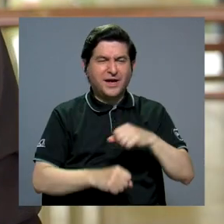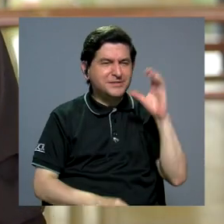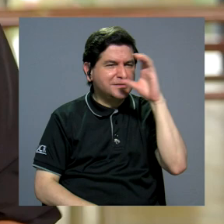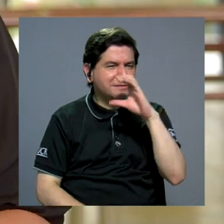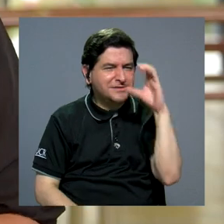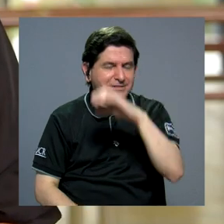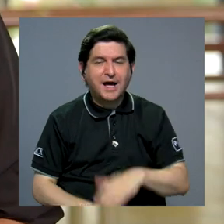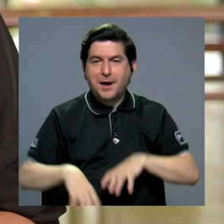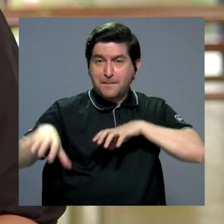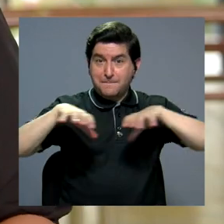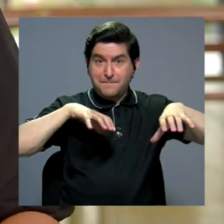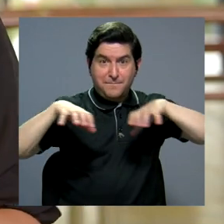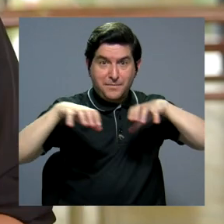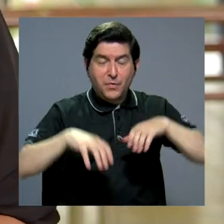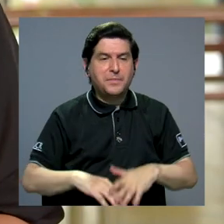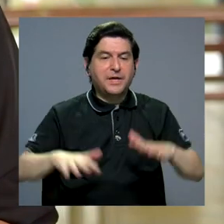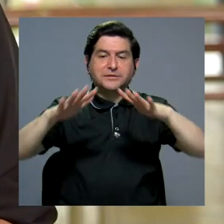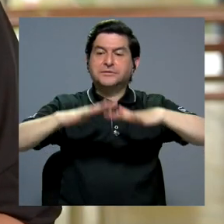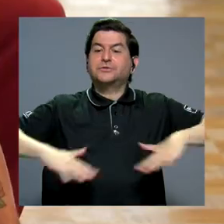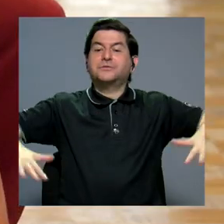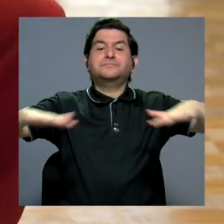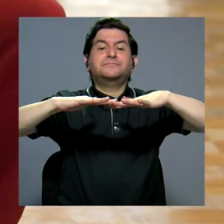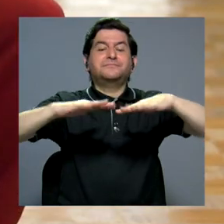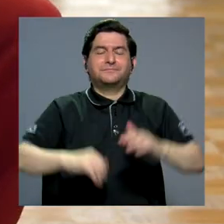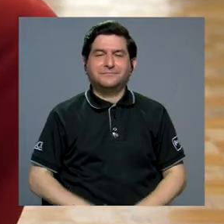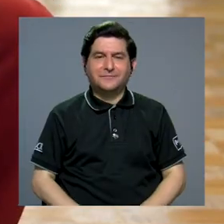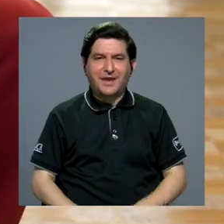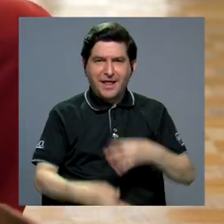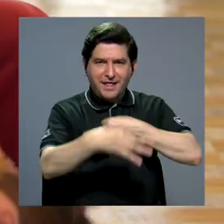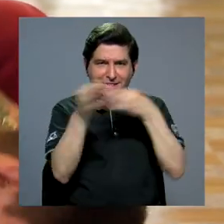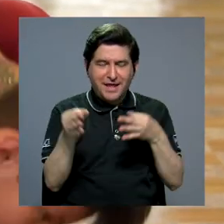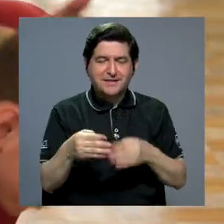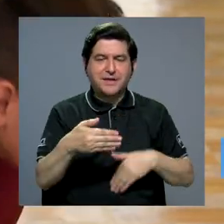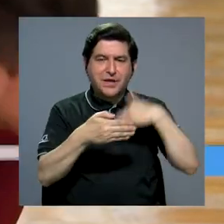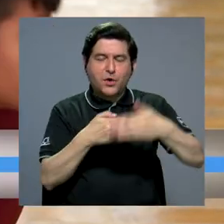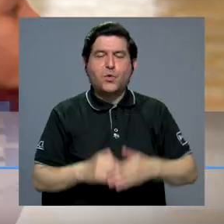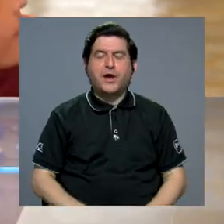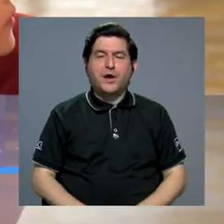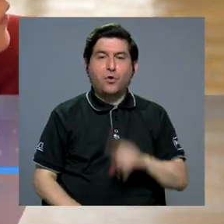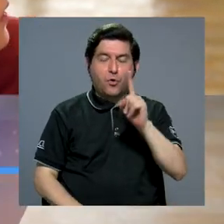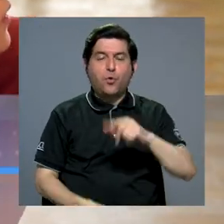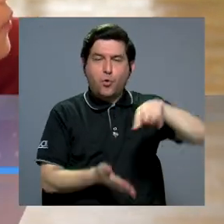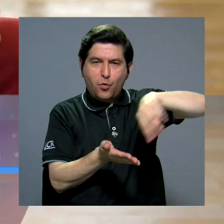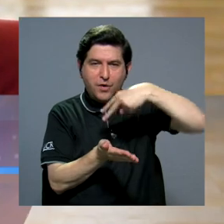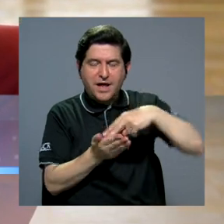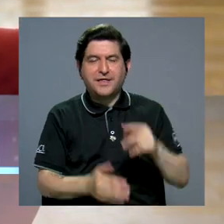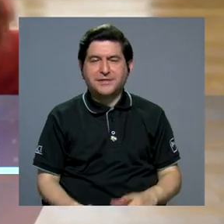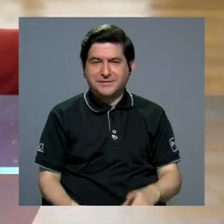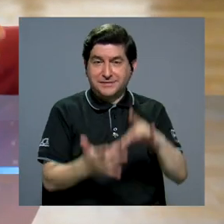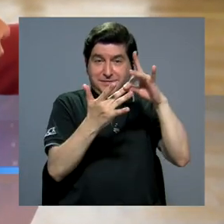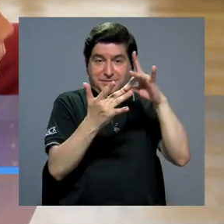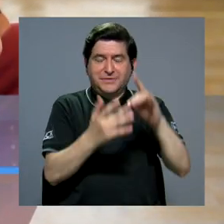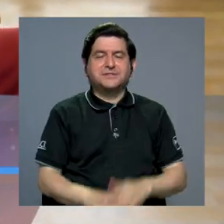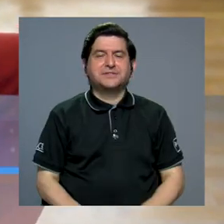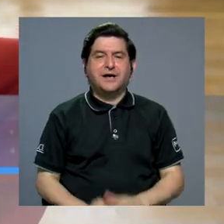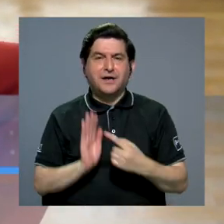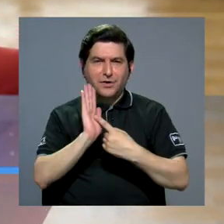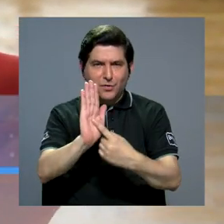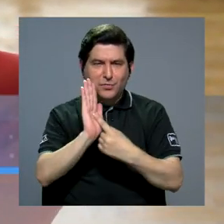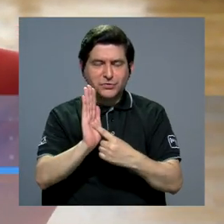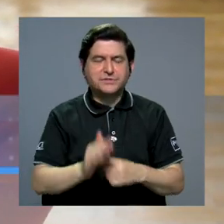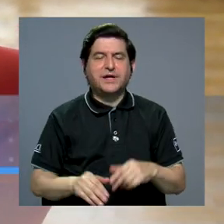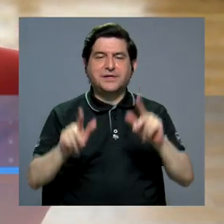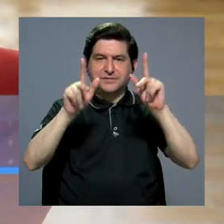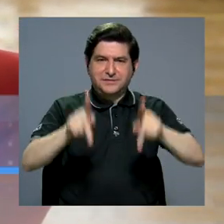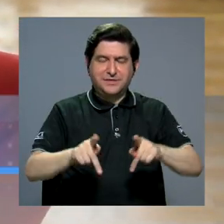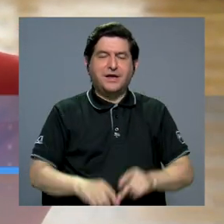explorar con el movimiento los ambientes. De este taller saldrá un montaje de danza único, el cual será presentado